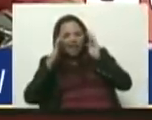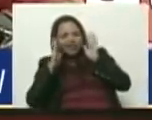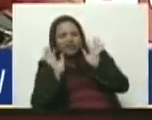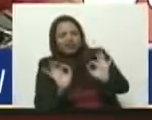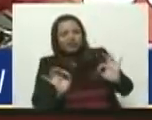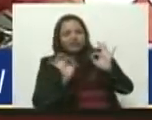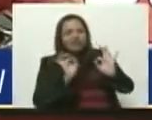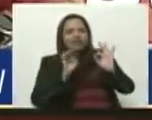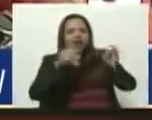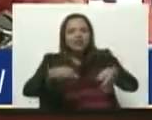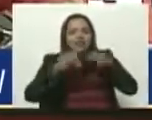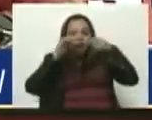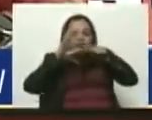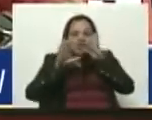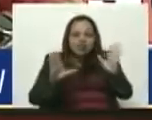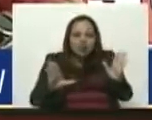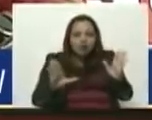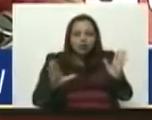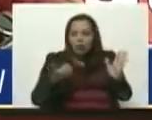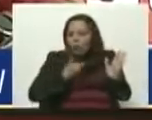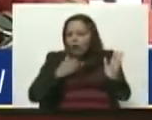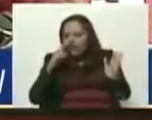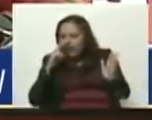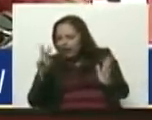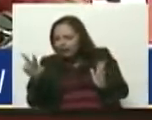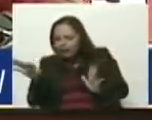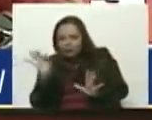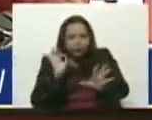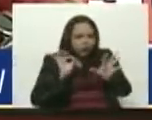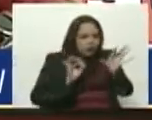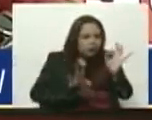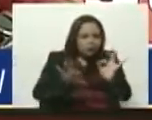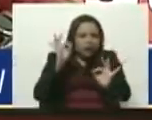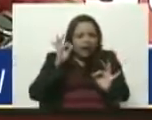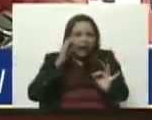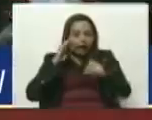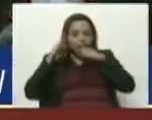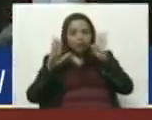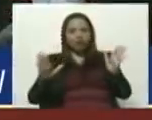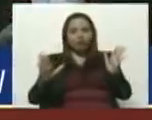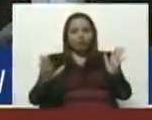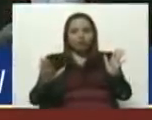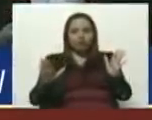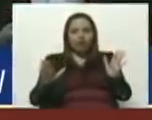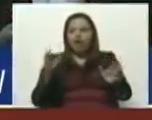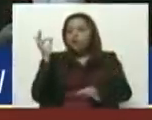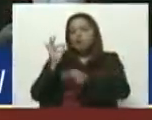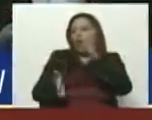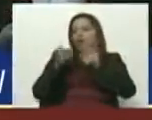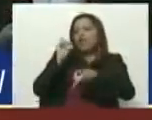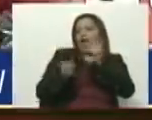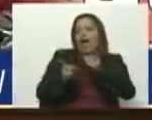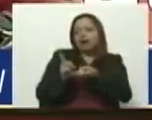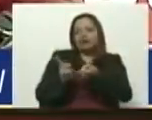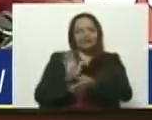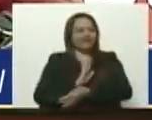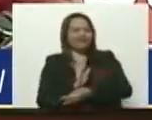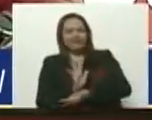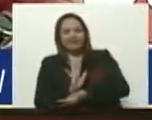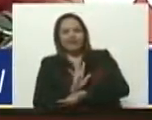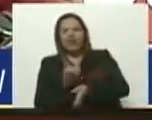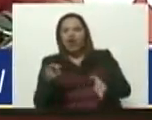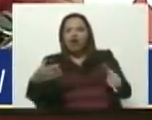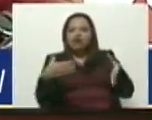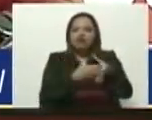siempre pendientes de las pequeñas cosas que veamos aquí nada ocurre por casualidad cuando la derecha hace algo